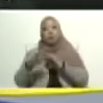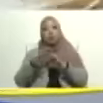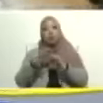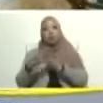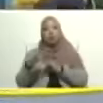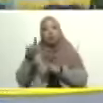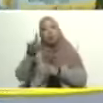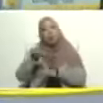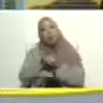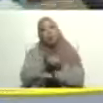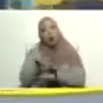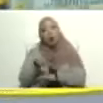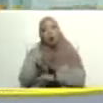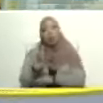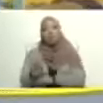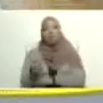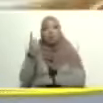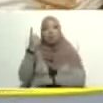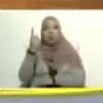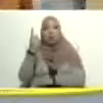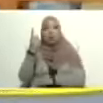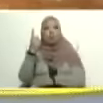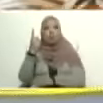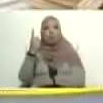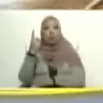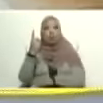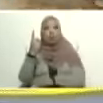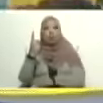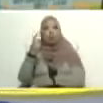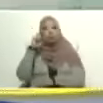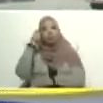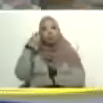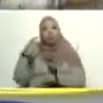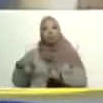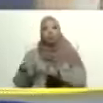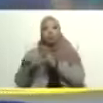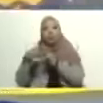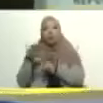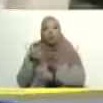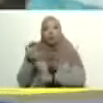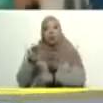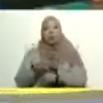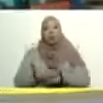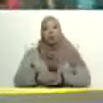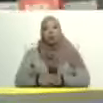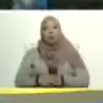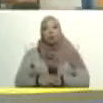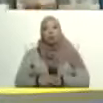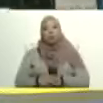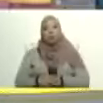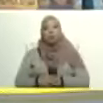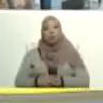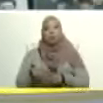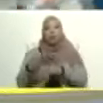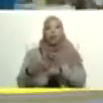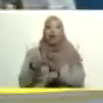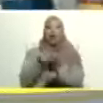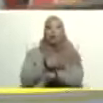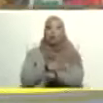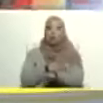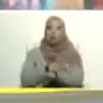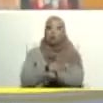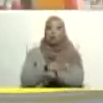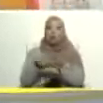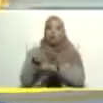los poetas que dieron el primer paso del reencuentro entre los dos países. Antes de que